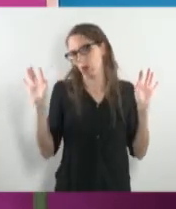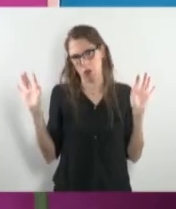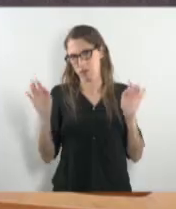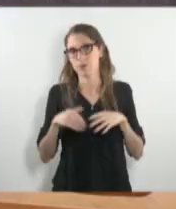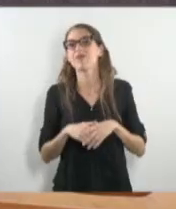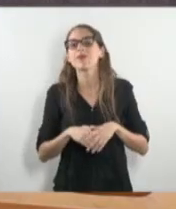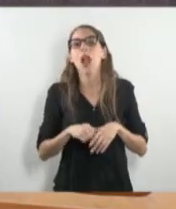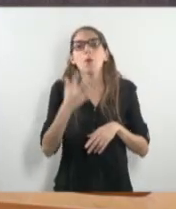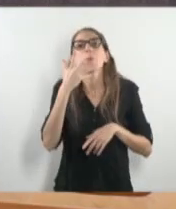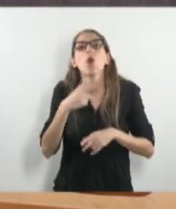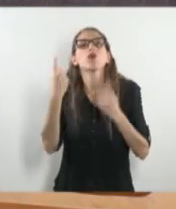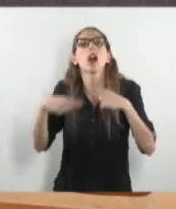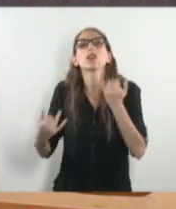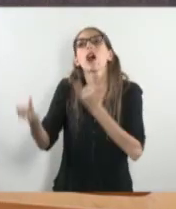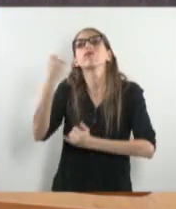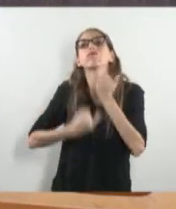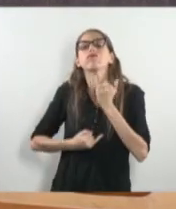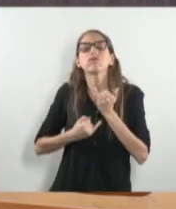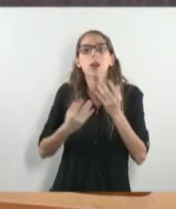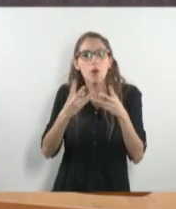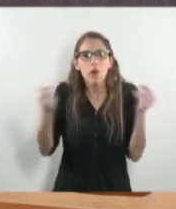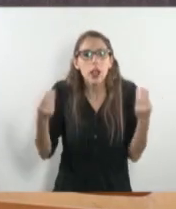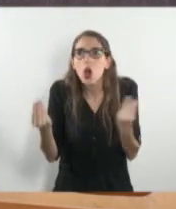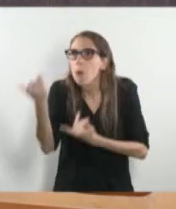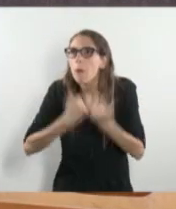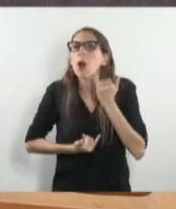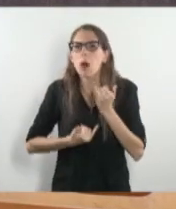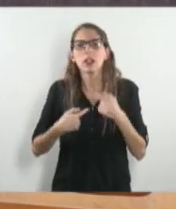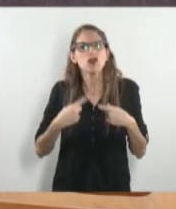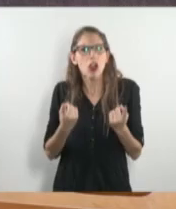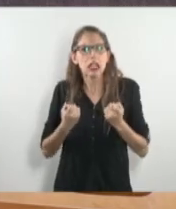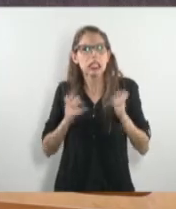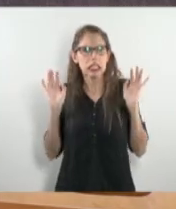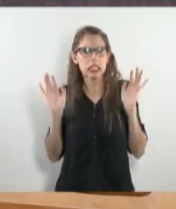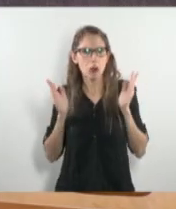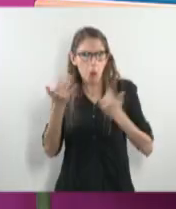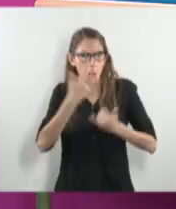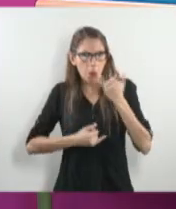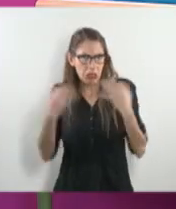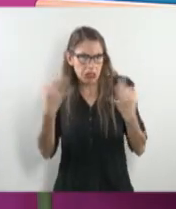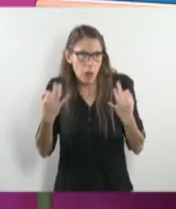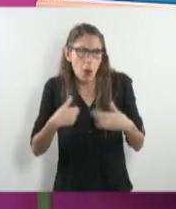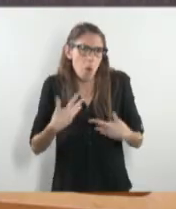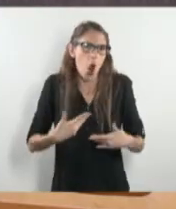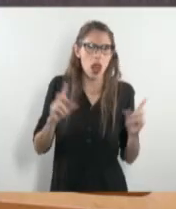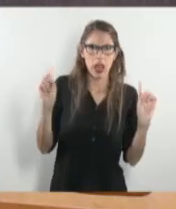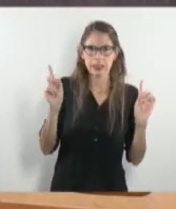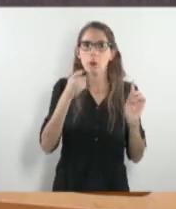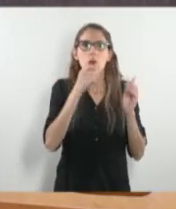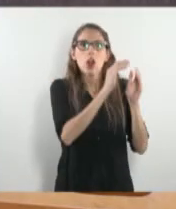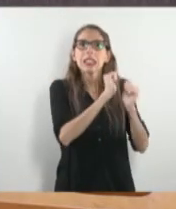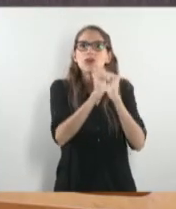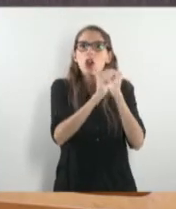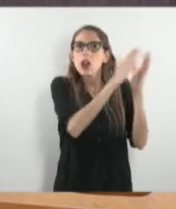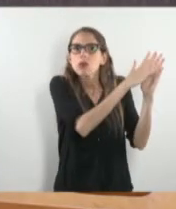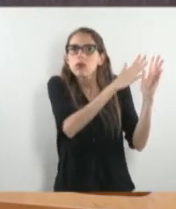los spoileos para conmigo. O sea, yo no necesito no saber los finales. Porque yo no tengo una lectura secuencial ni de